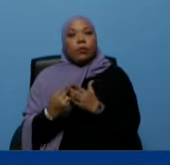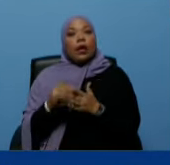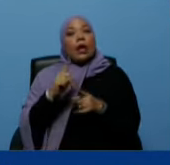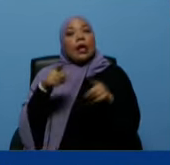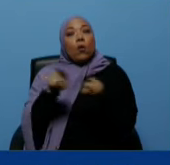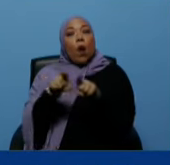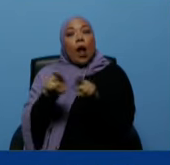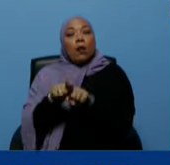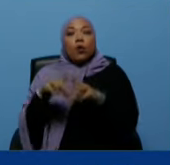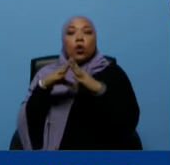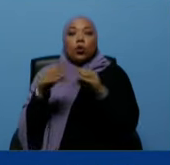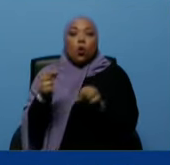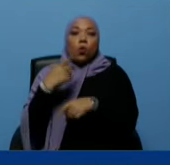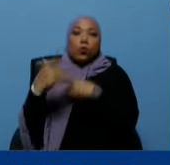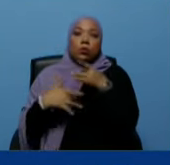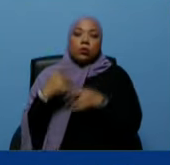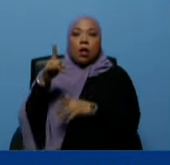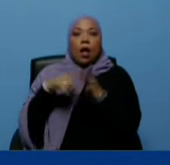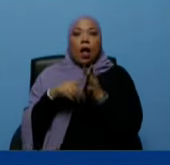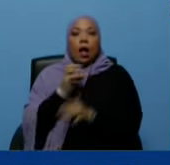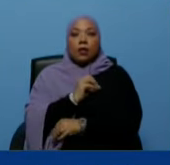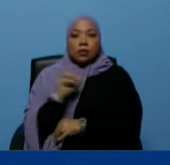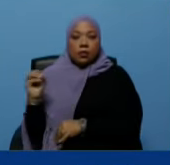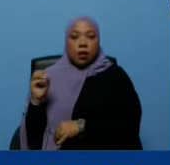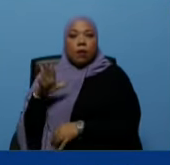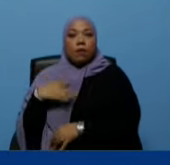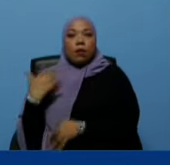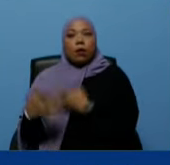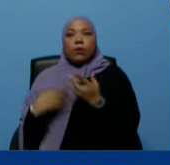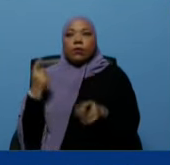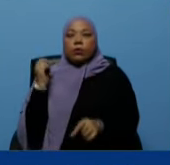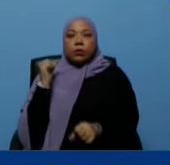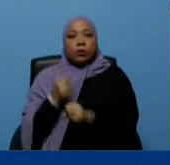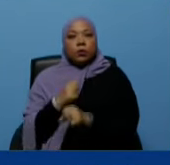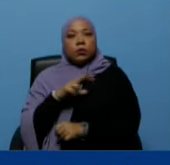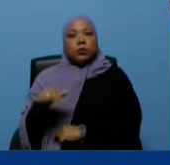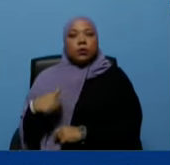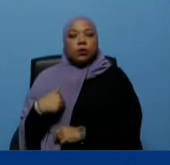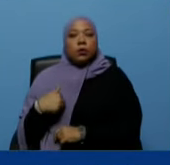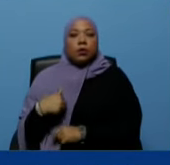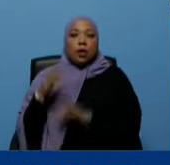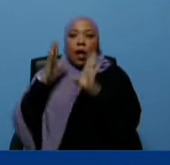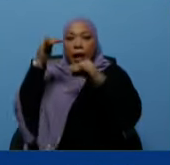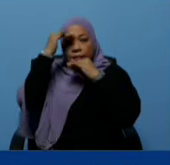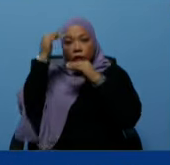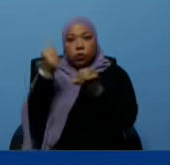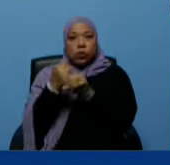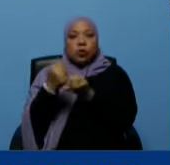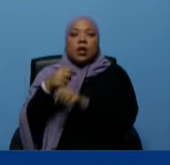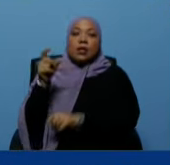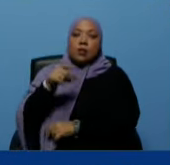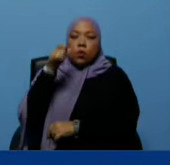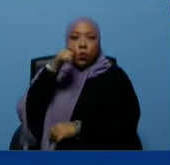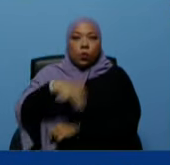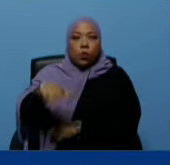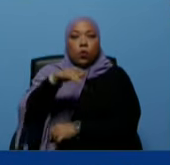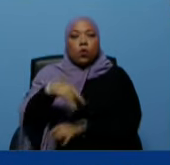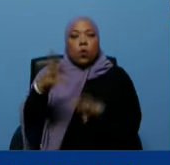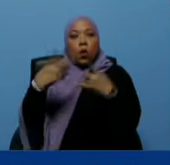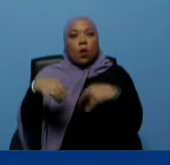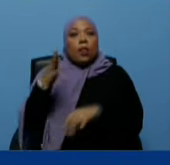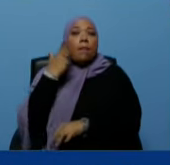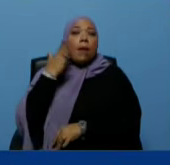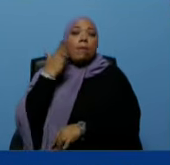20, 40, 100 y poder sembrar lugares de atención que necesita, cuánta